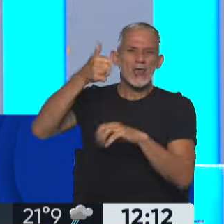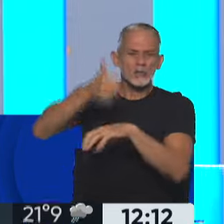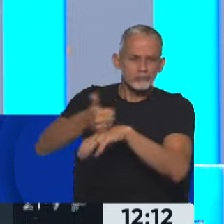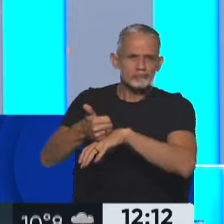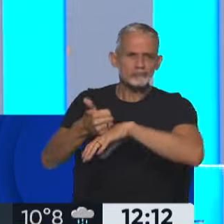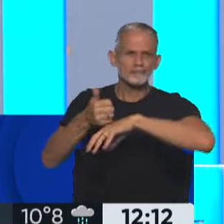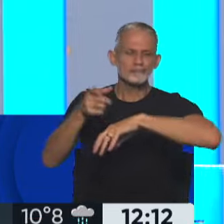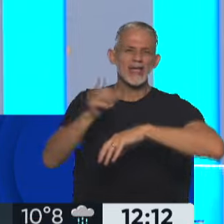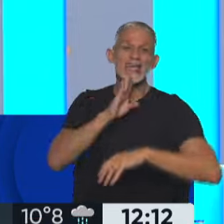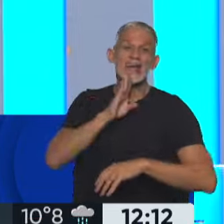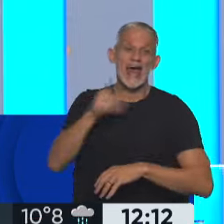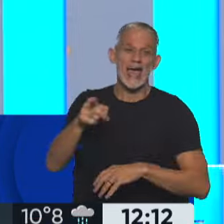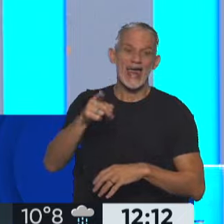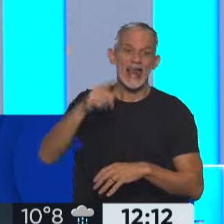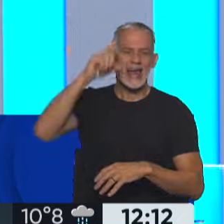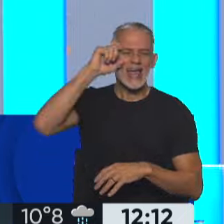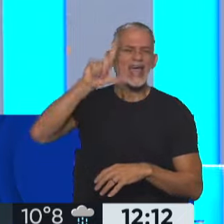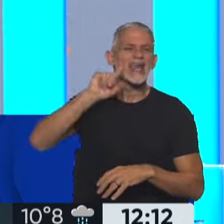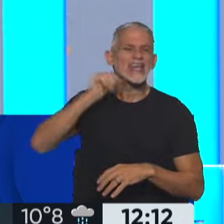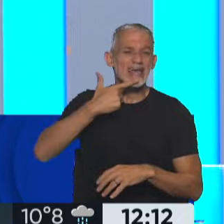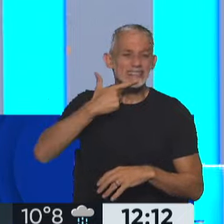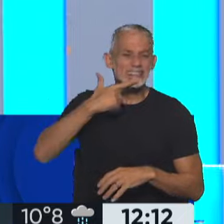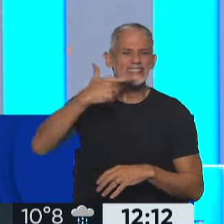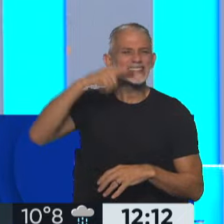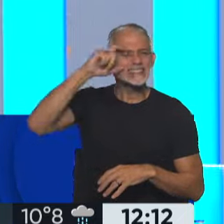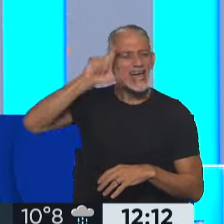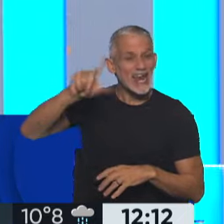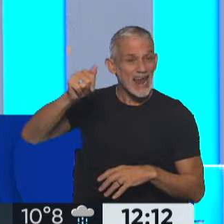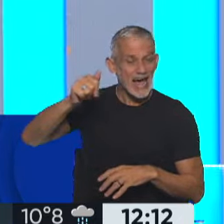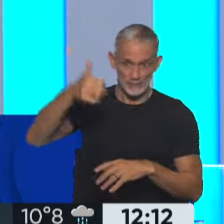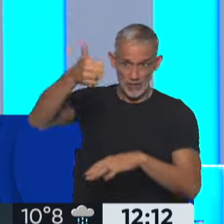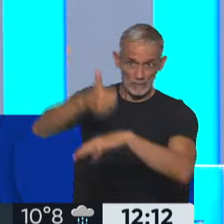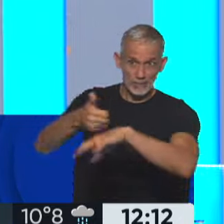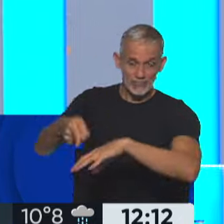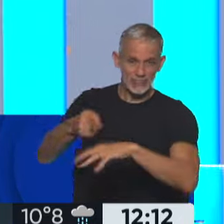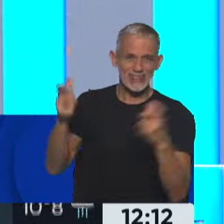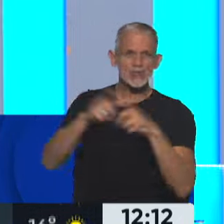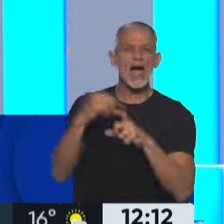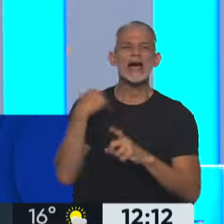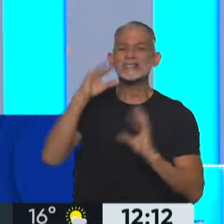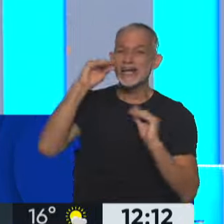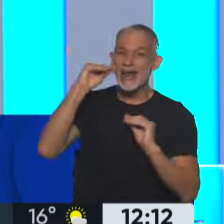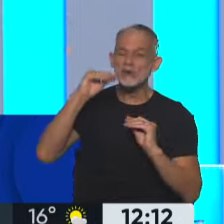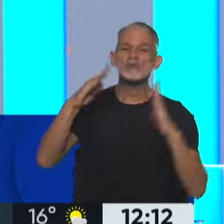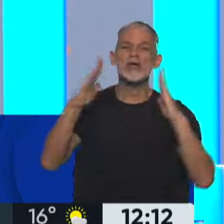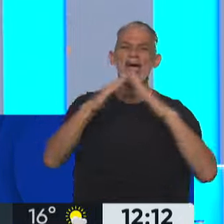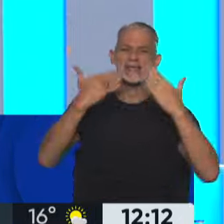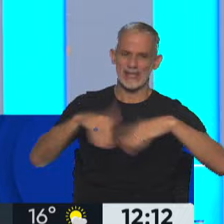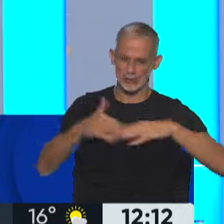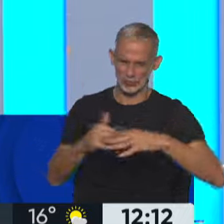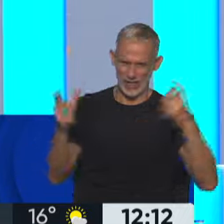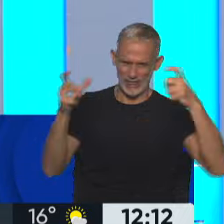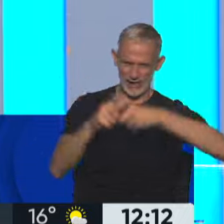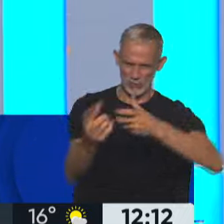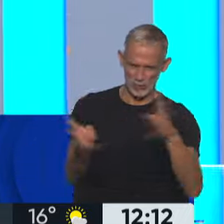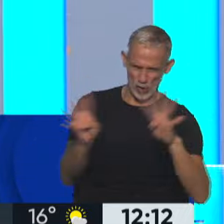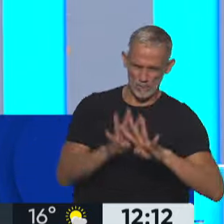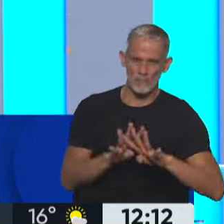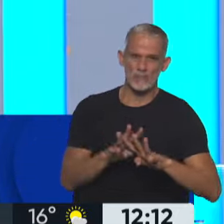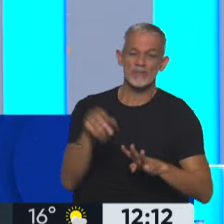eh Elia Celia cela en ese encuentro ayer a la noche en casa rosada fue